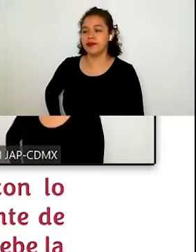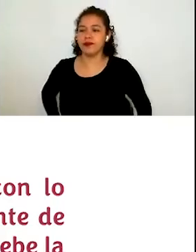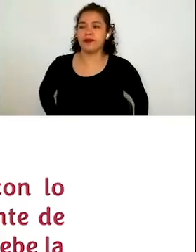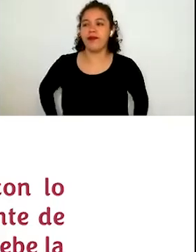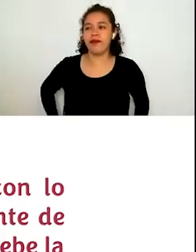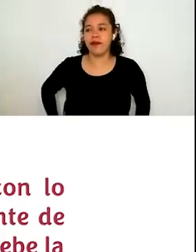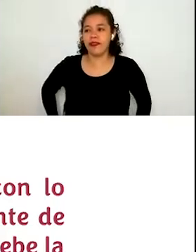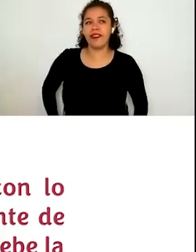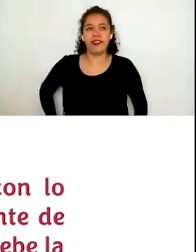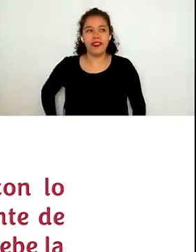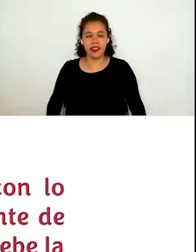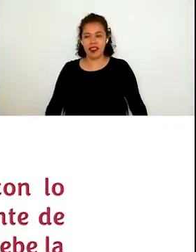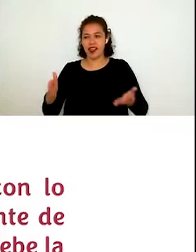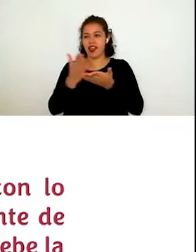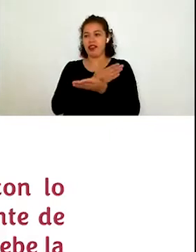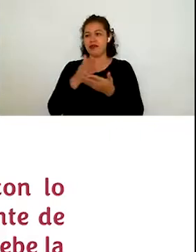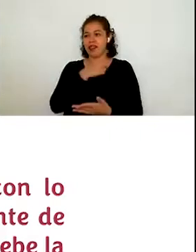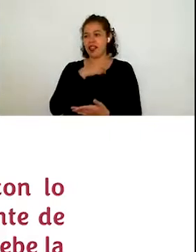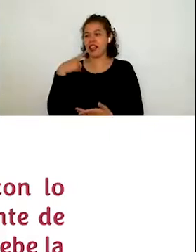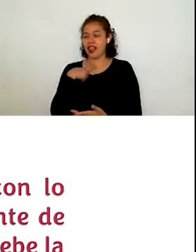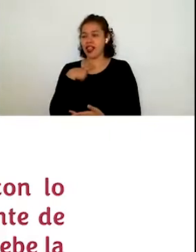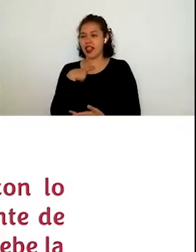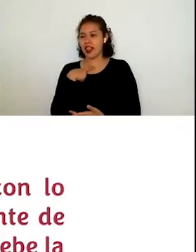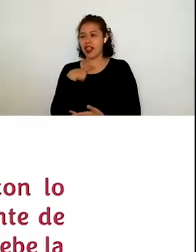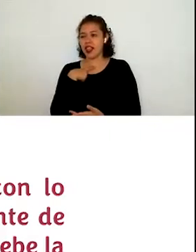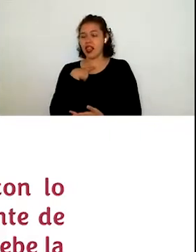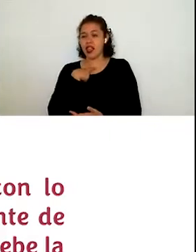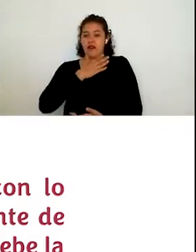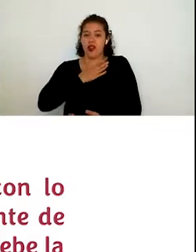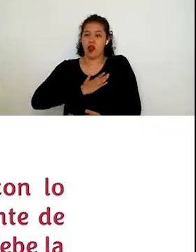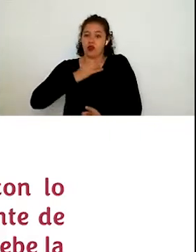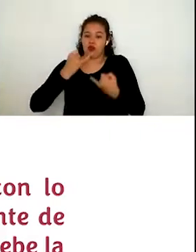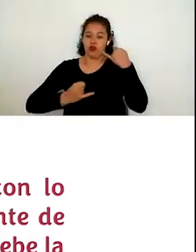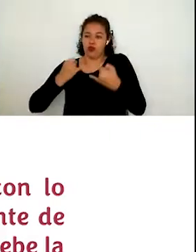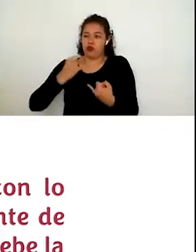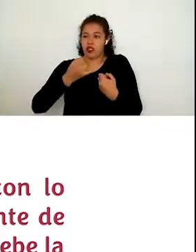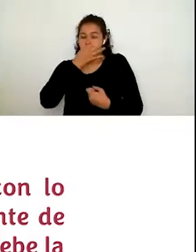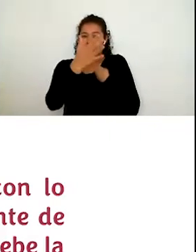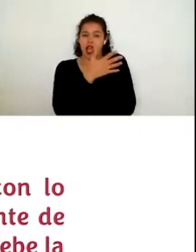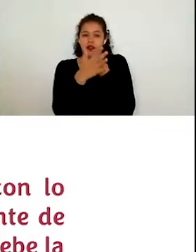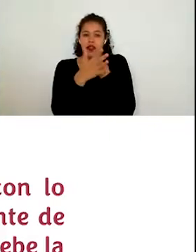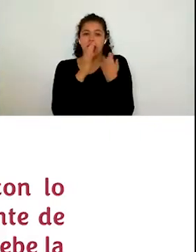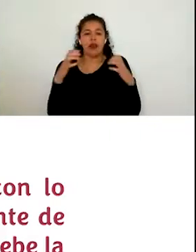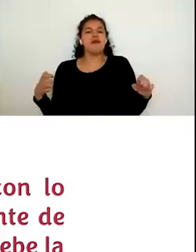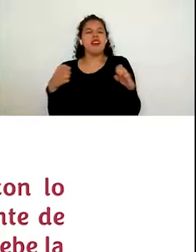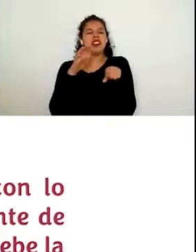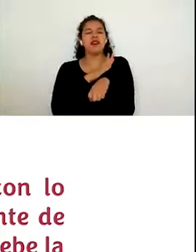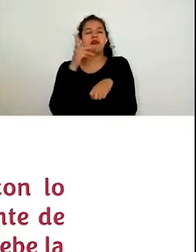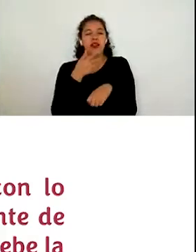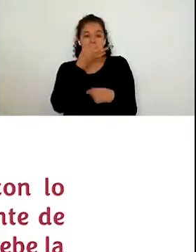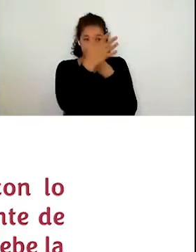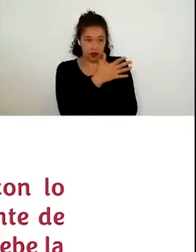Además tienen que acreditar la emergencia, tienen que hacerlo del conocimiento de la Junta para ver si